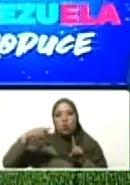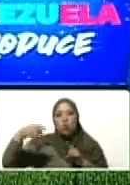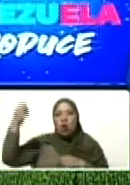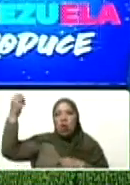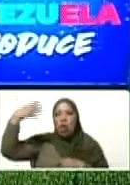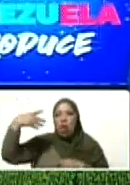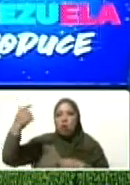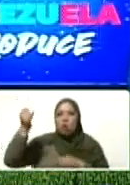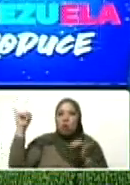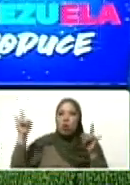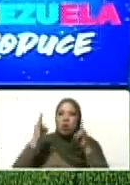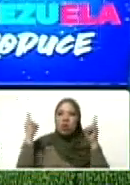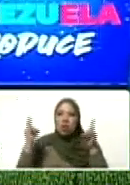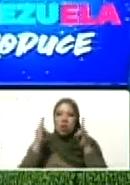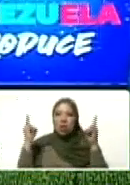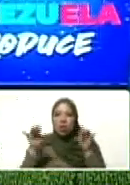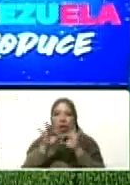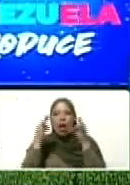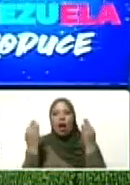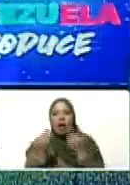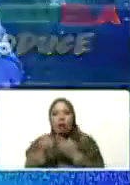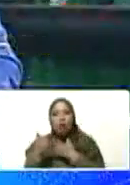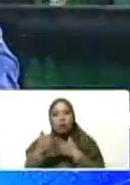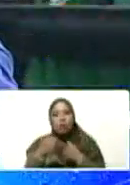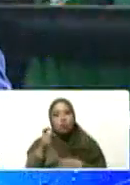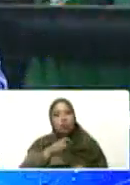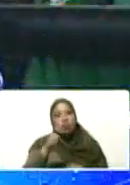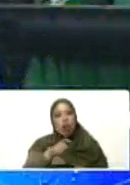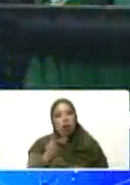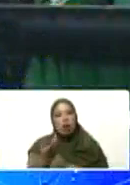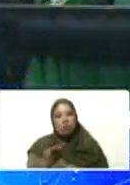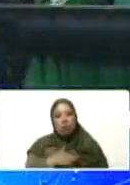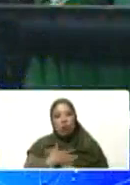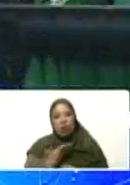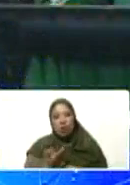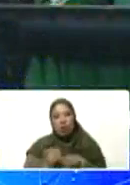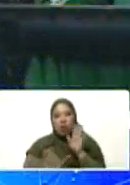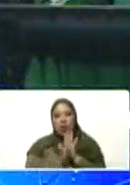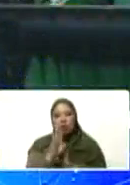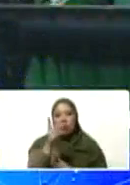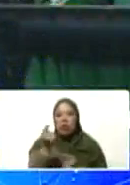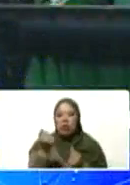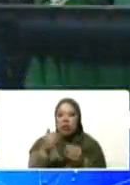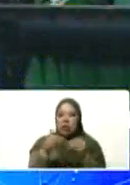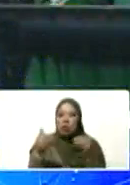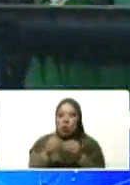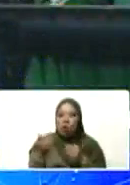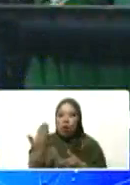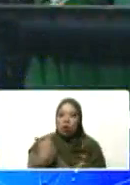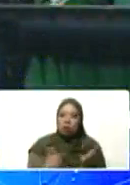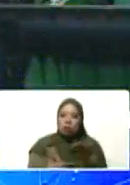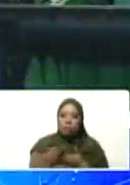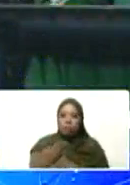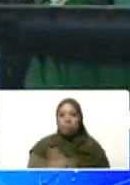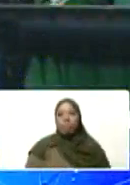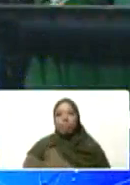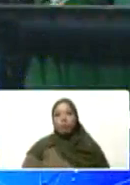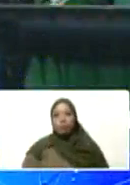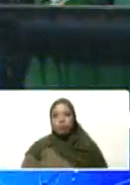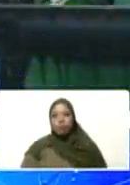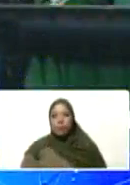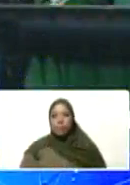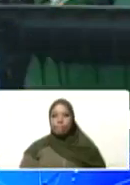las necesidades de la familia, de la sociedad y que produzca riqueza física en dólares,